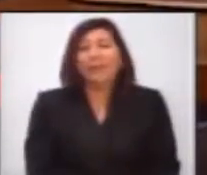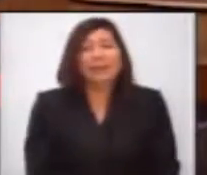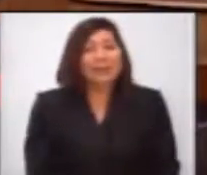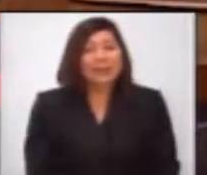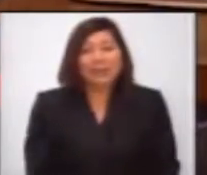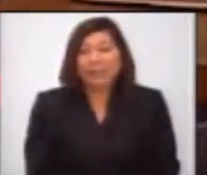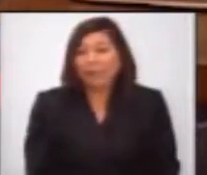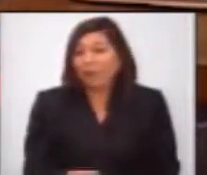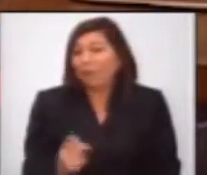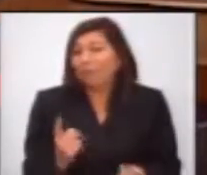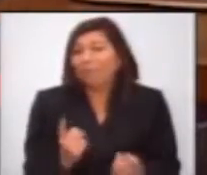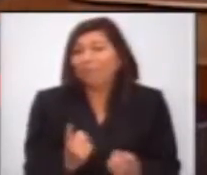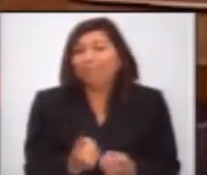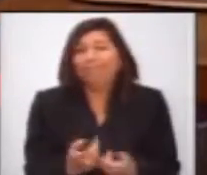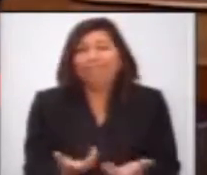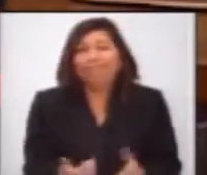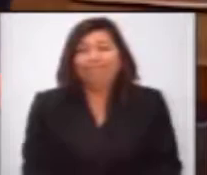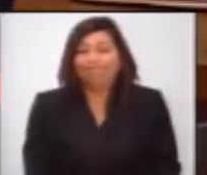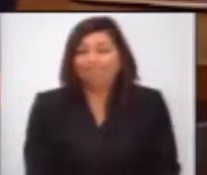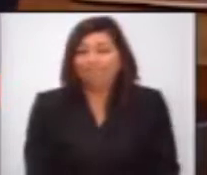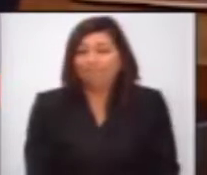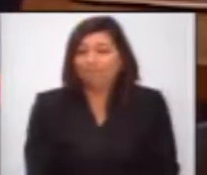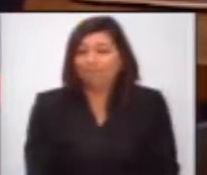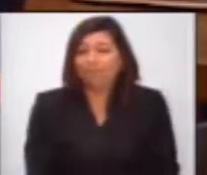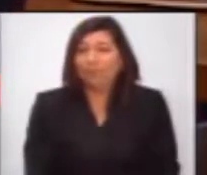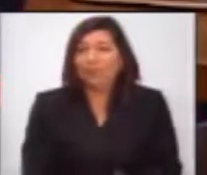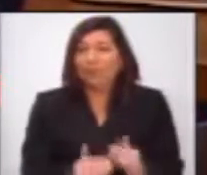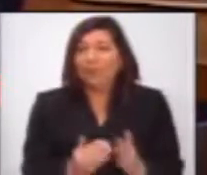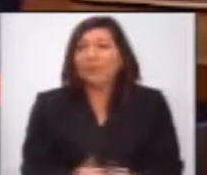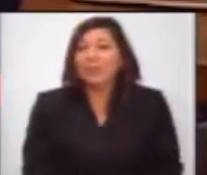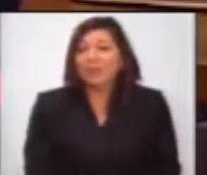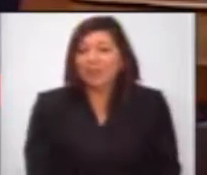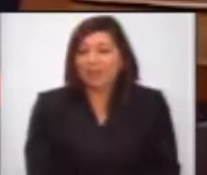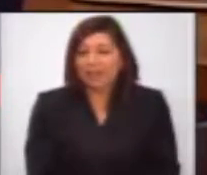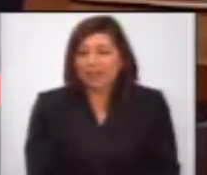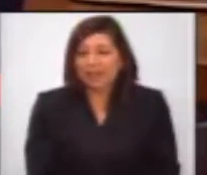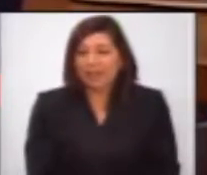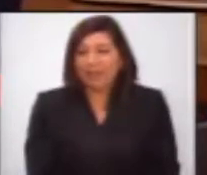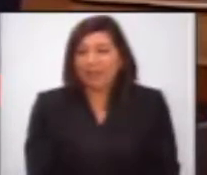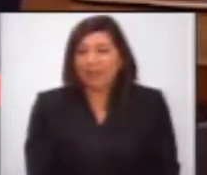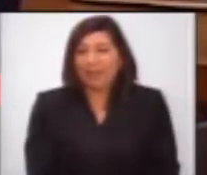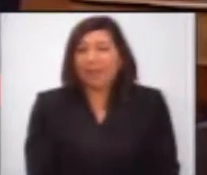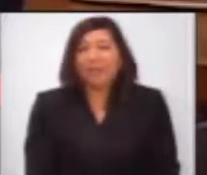servicio que no se encuentra, pues, señora presidenta, a la altura de las circunstancias. Acción